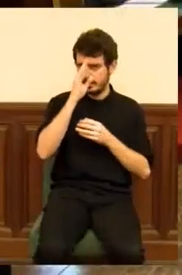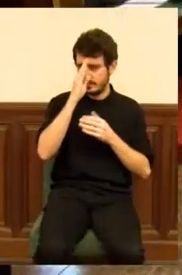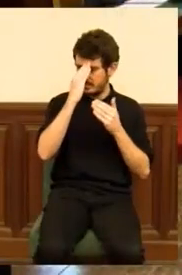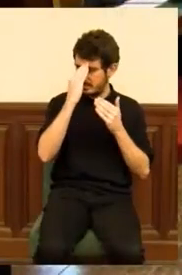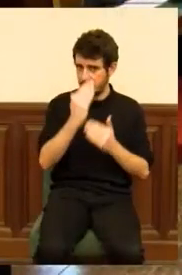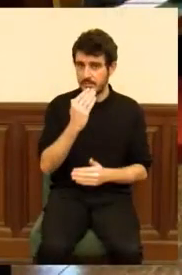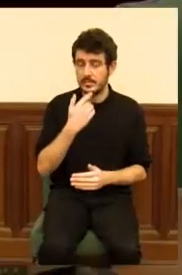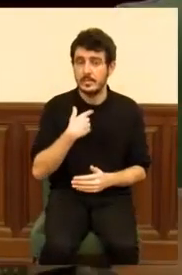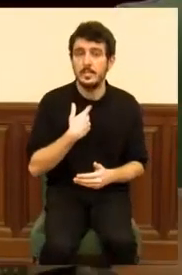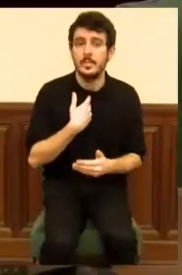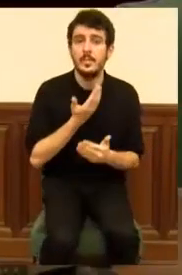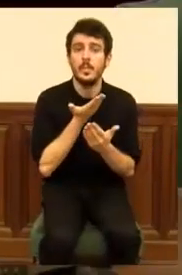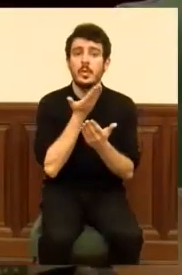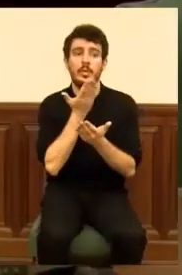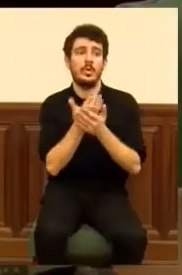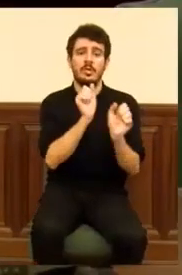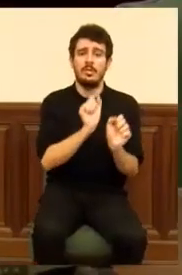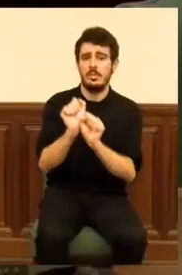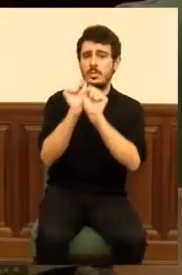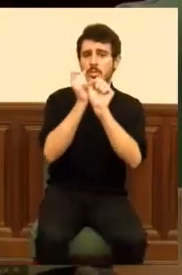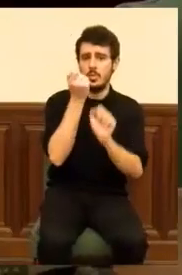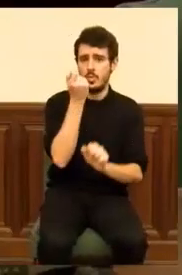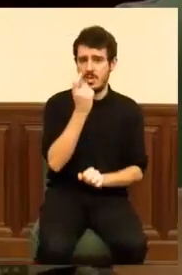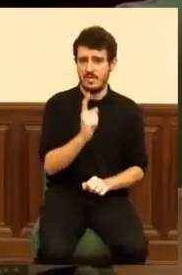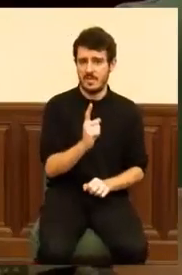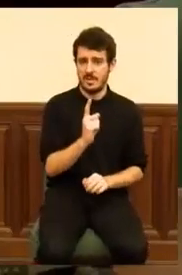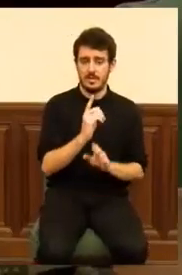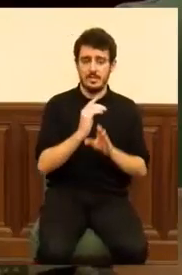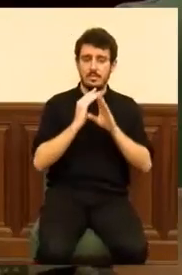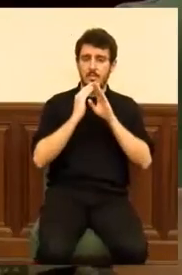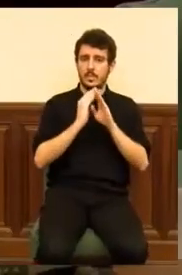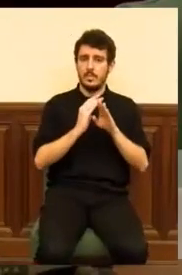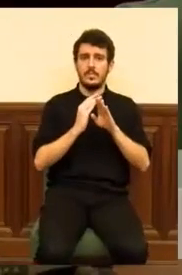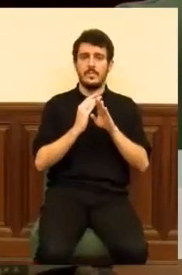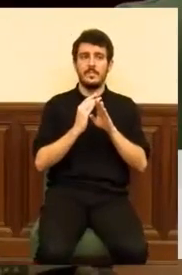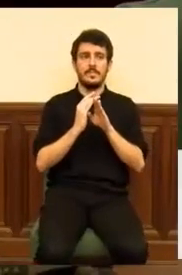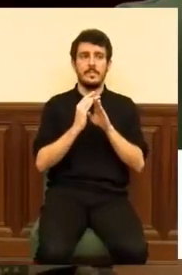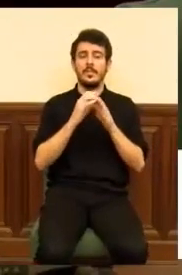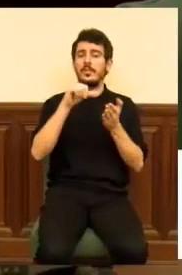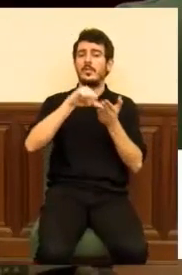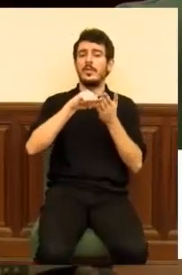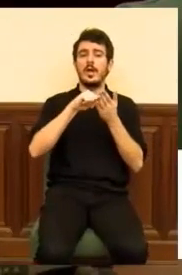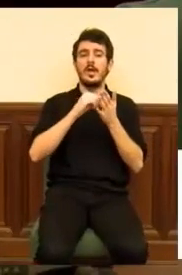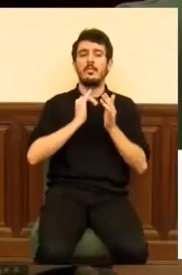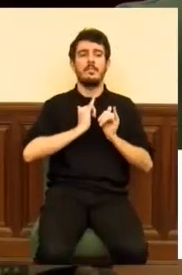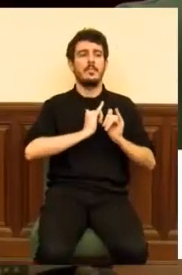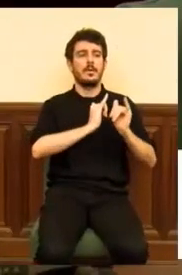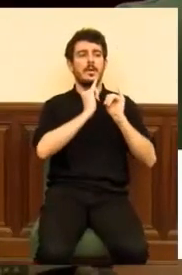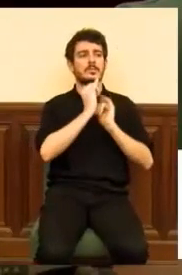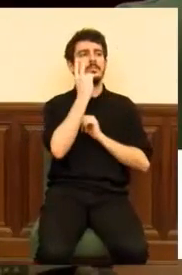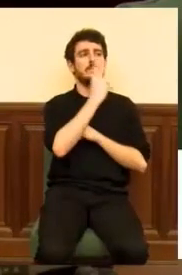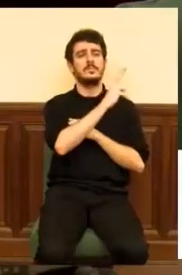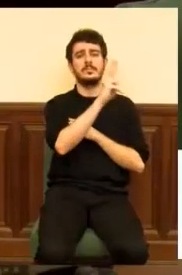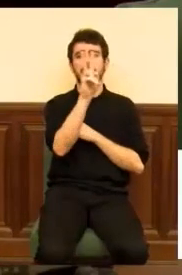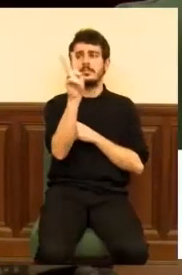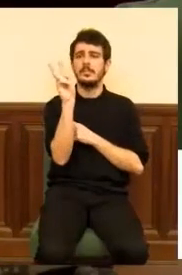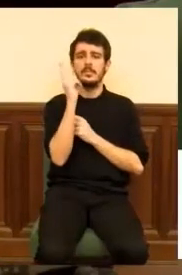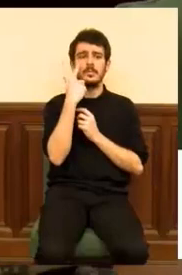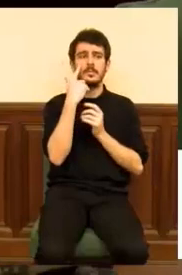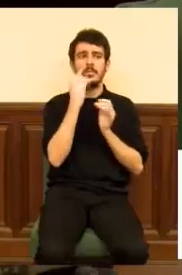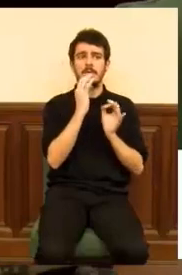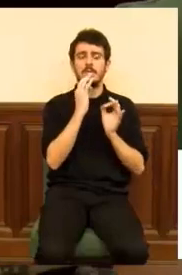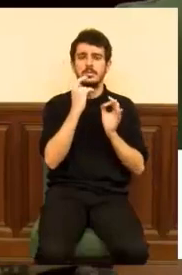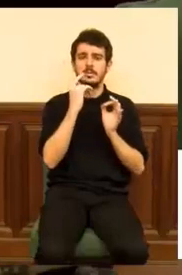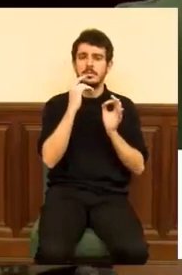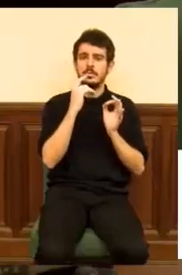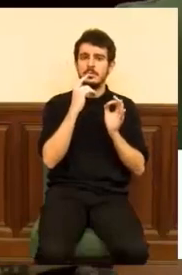no requiere siquiera defensa. Basta con darse un paseo por la ciudad para comprobar la gravedad de los